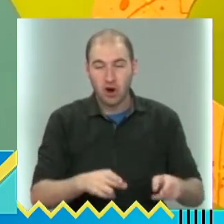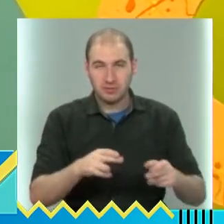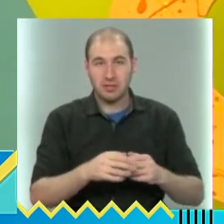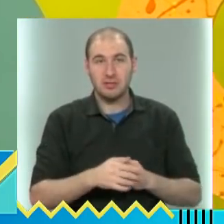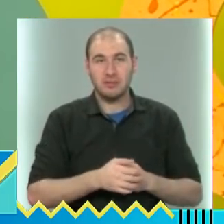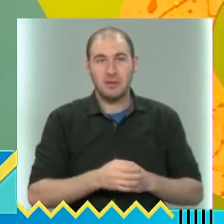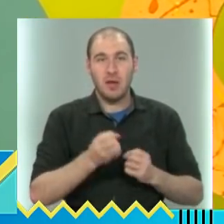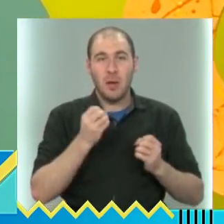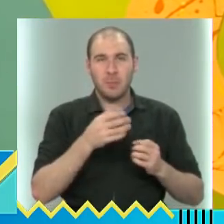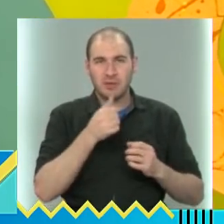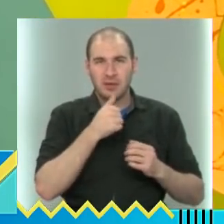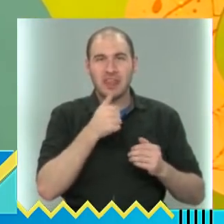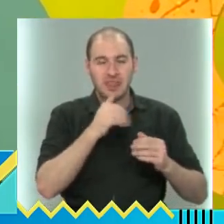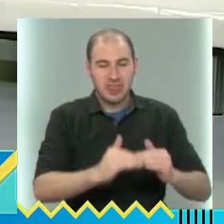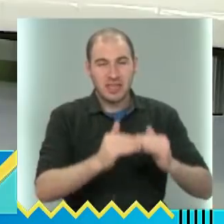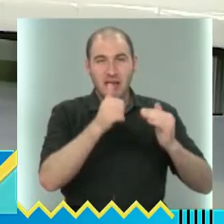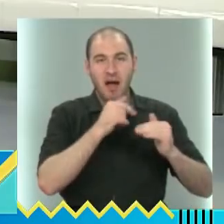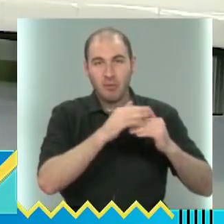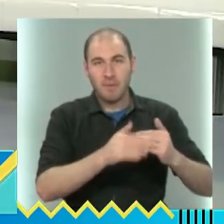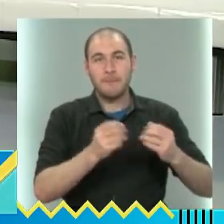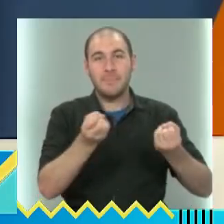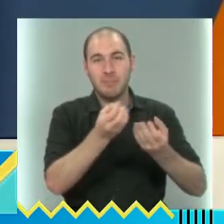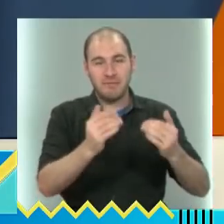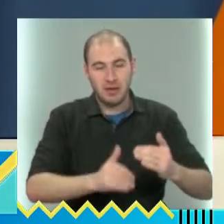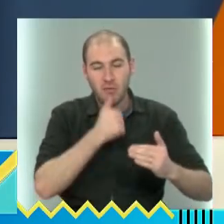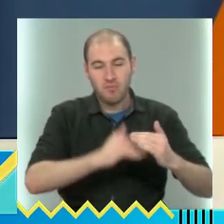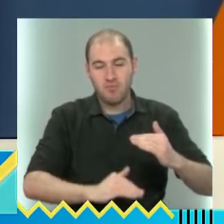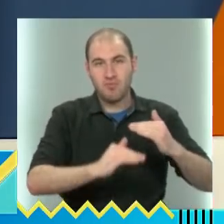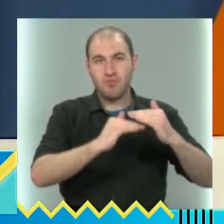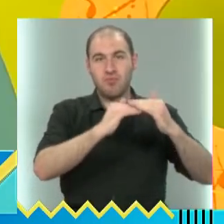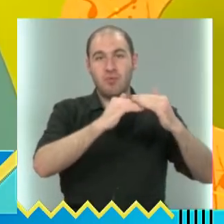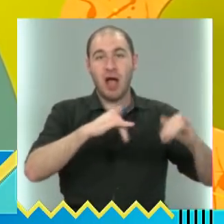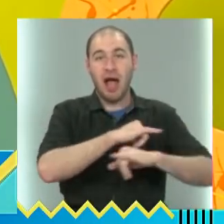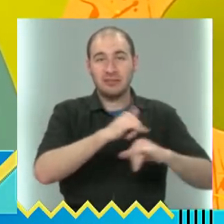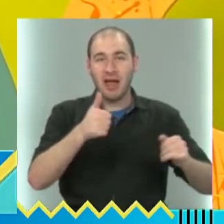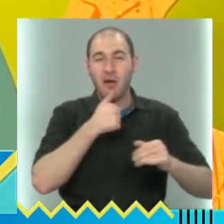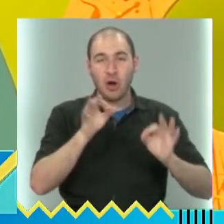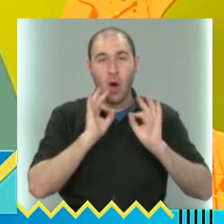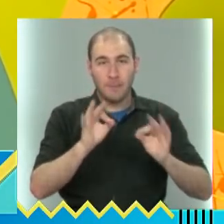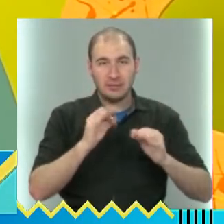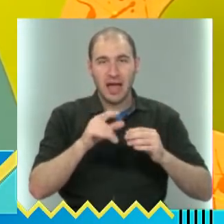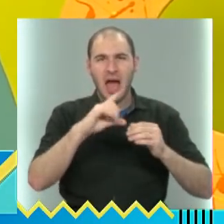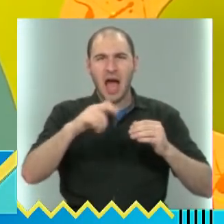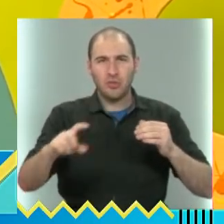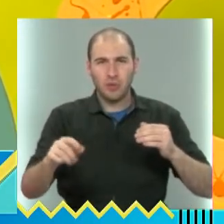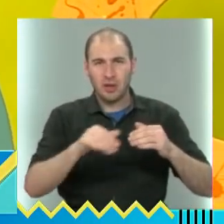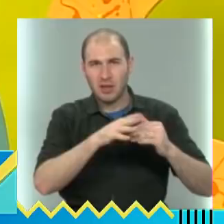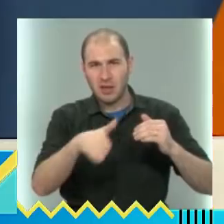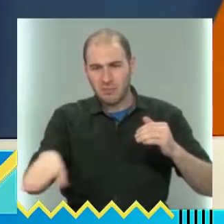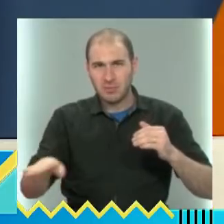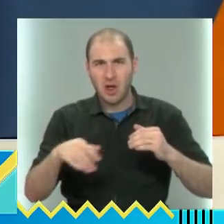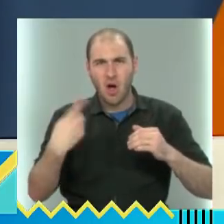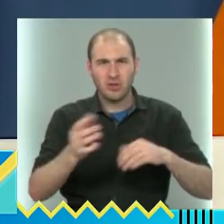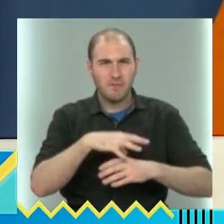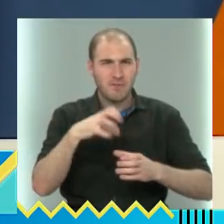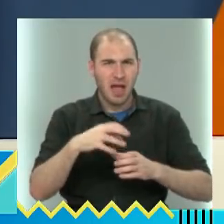se rellenan los diques para tener agua para la primavera, anunciando que todo el agua del marginal del Atuel se había ido para las actividades de